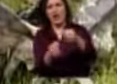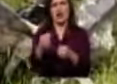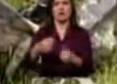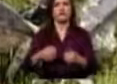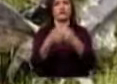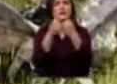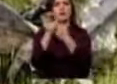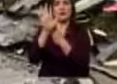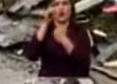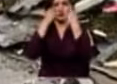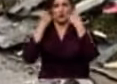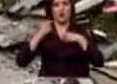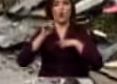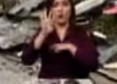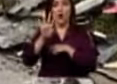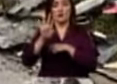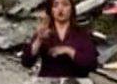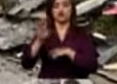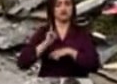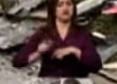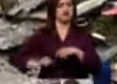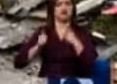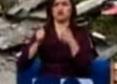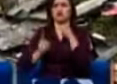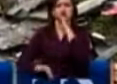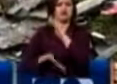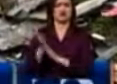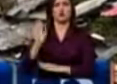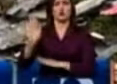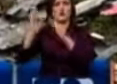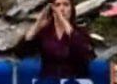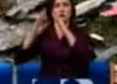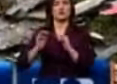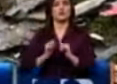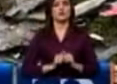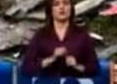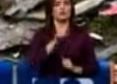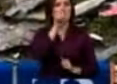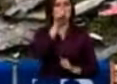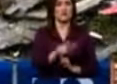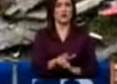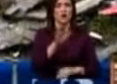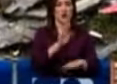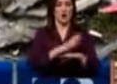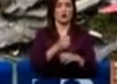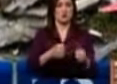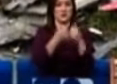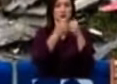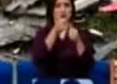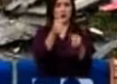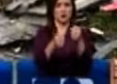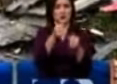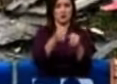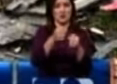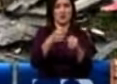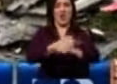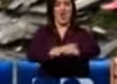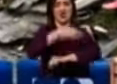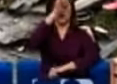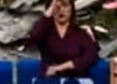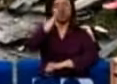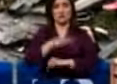dejó 5 heridos. 4 fueron dados de alta en el lugar y la persona que ocasionó el accidente aparentemente fue trasladado a una